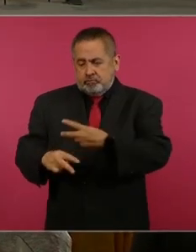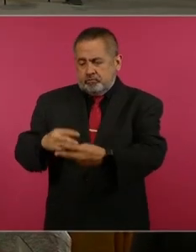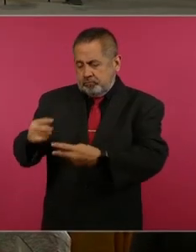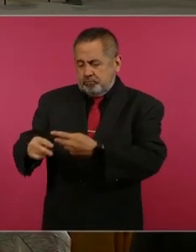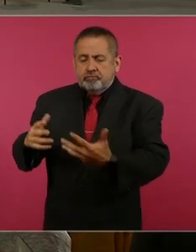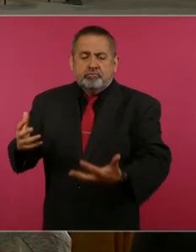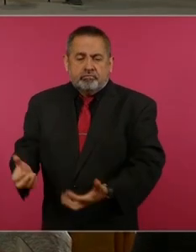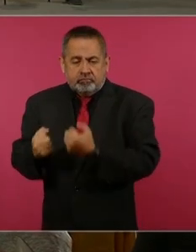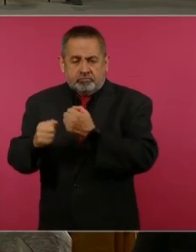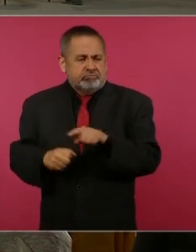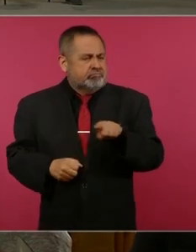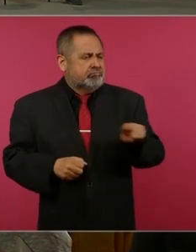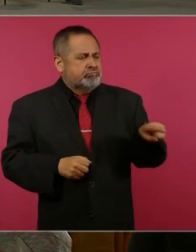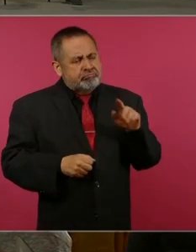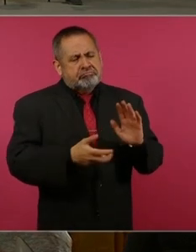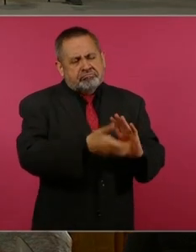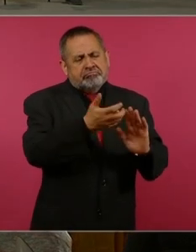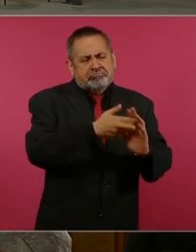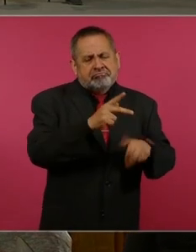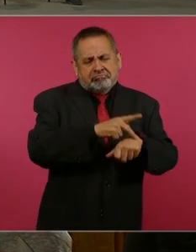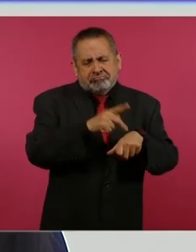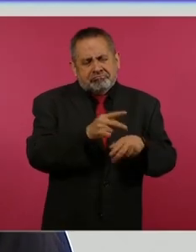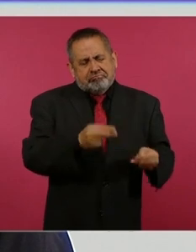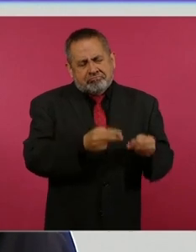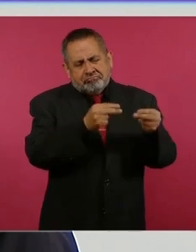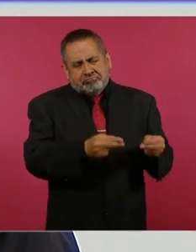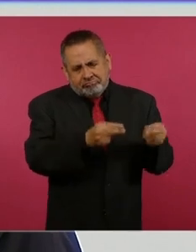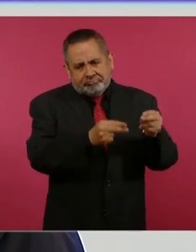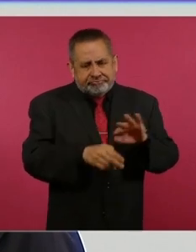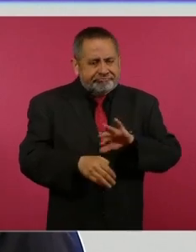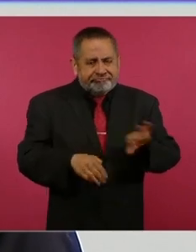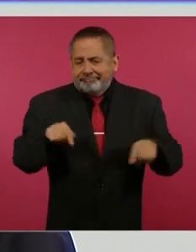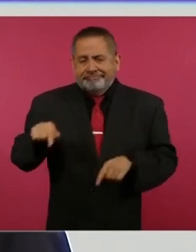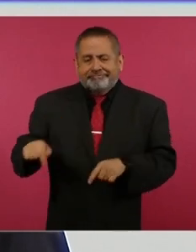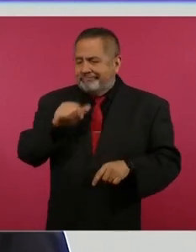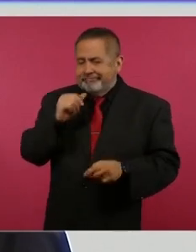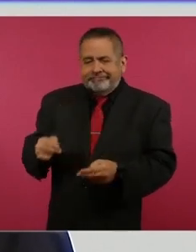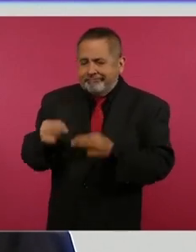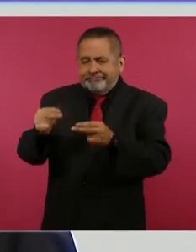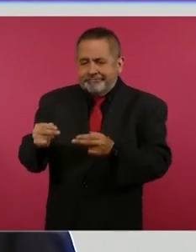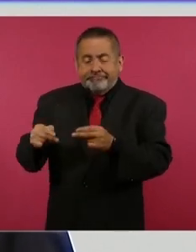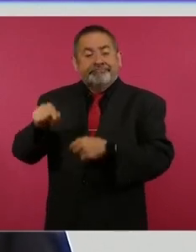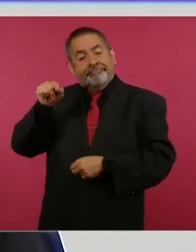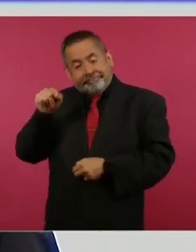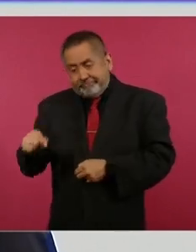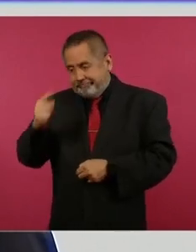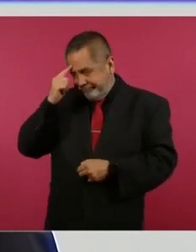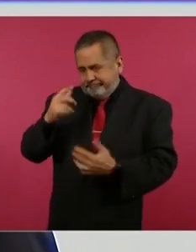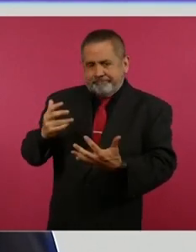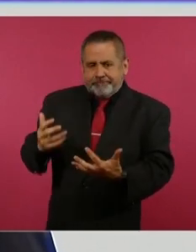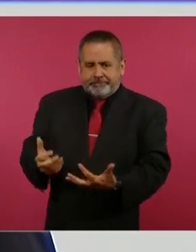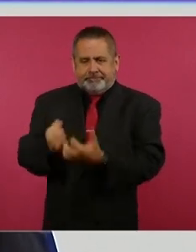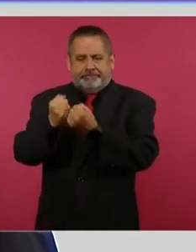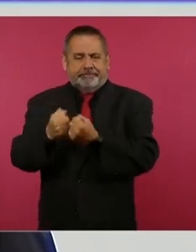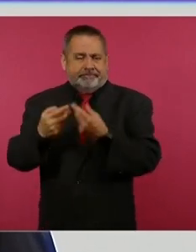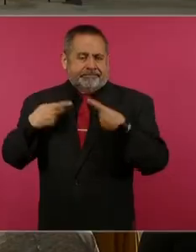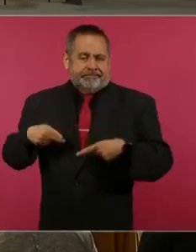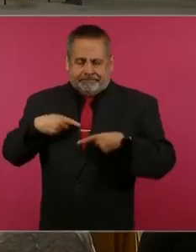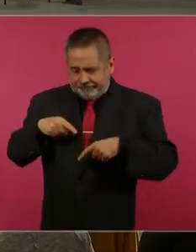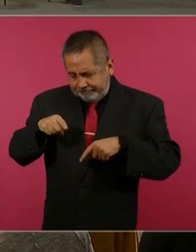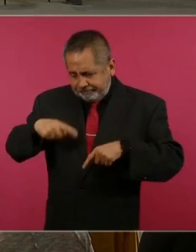en ninguna parte del mundo. Una obra que ha sido señalada como de las más importantes en